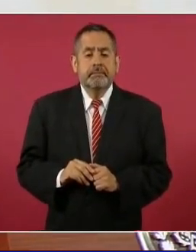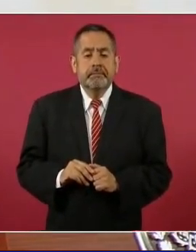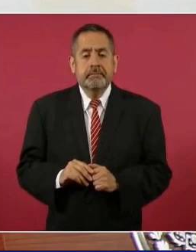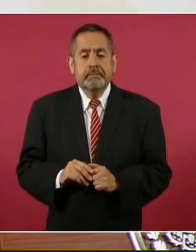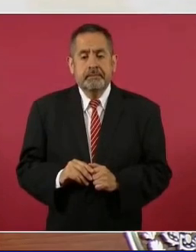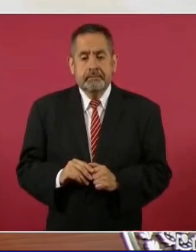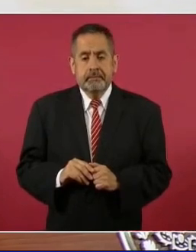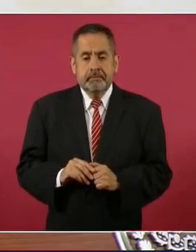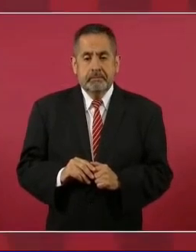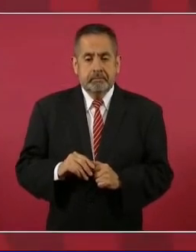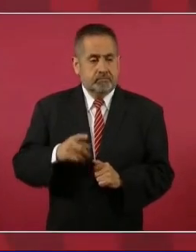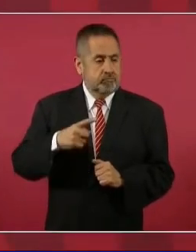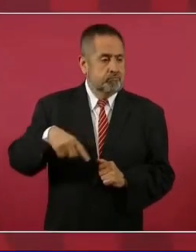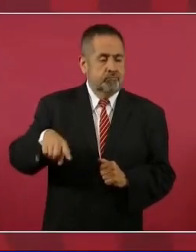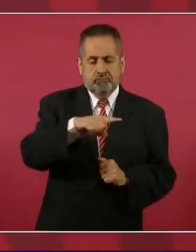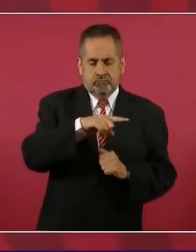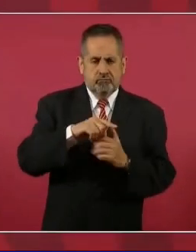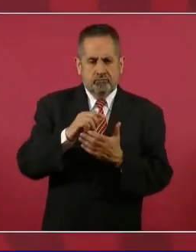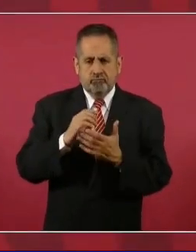más moderados,